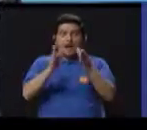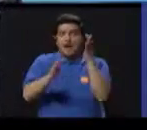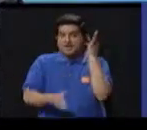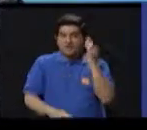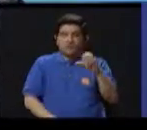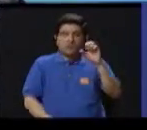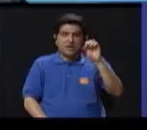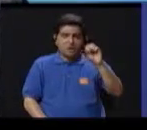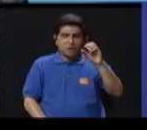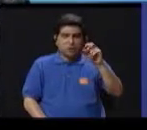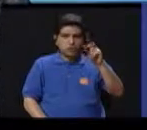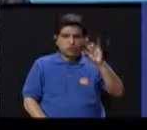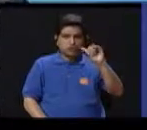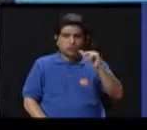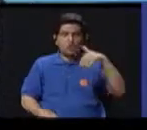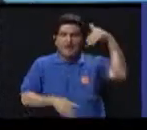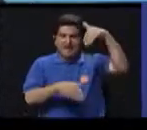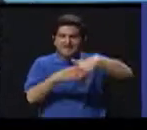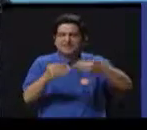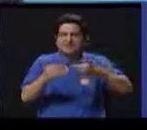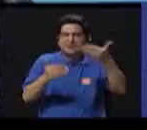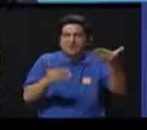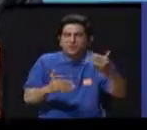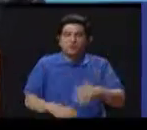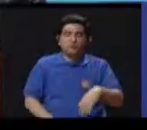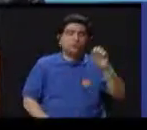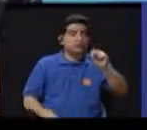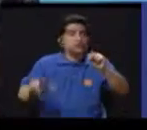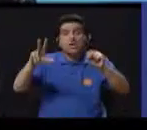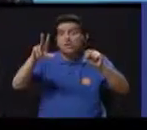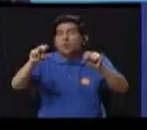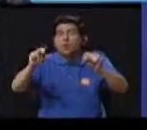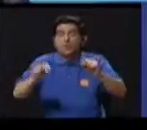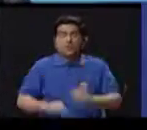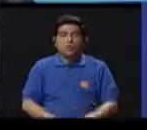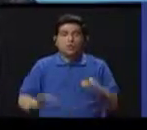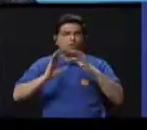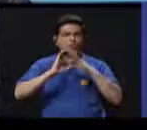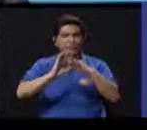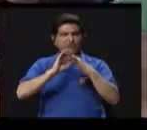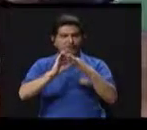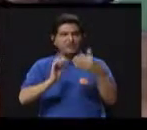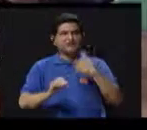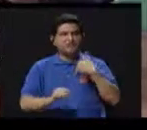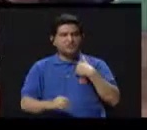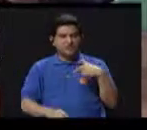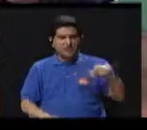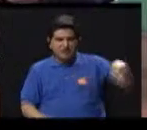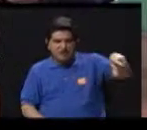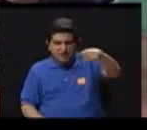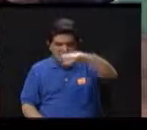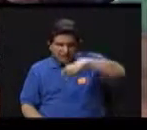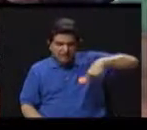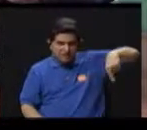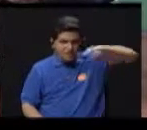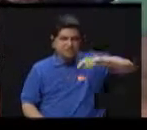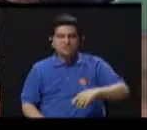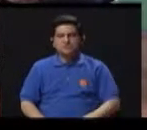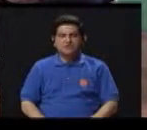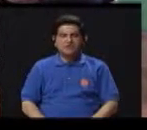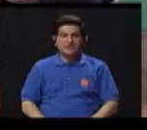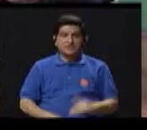profesora Sonia de la Cruz, ¿cuándo intervenir y cuándo no hacerlo? O sea, ¿cómo se dio esa relación entre ustedes